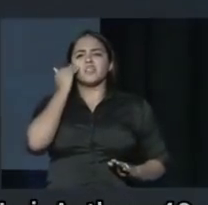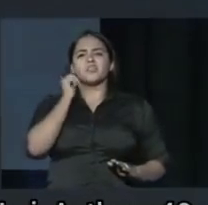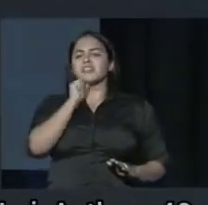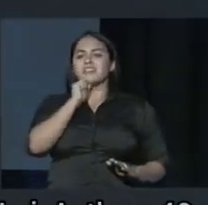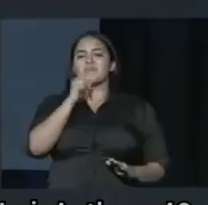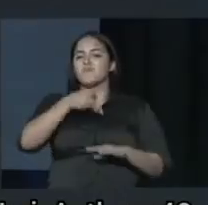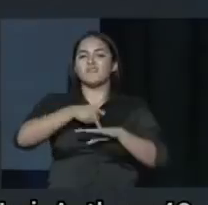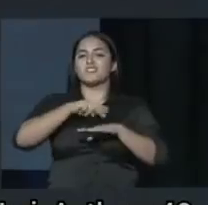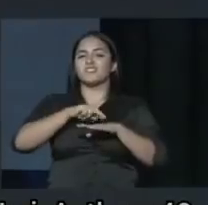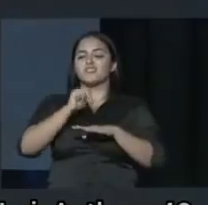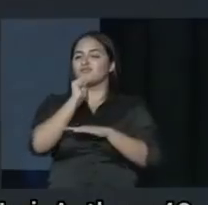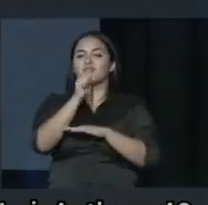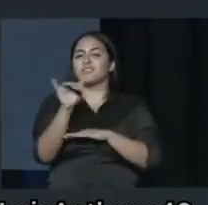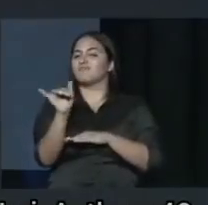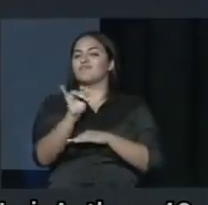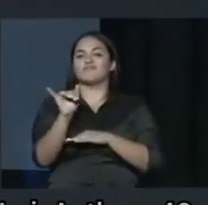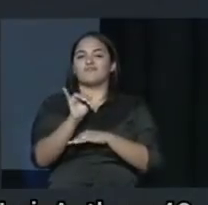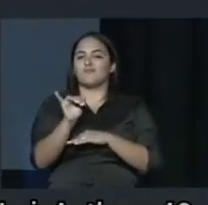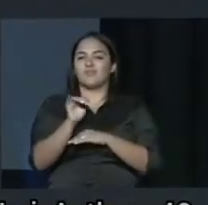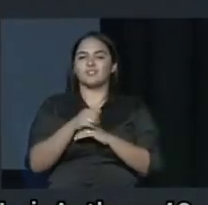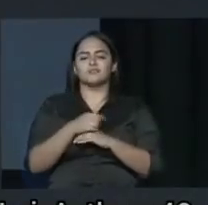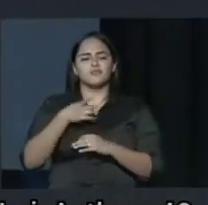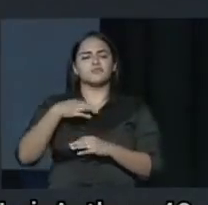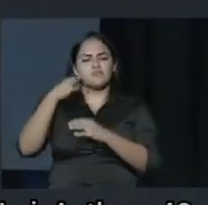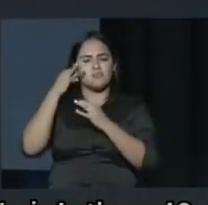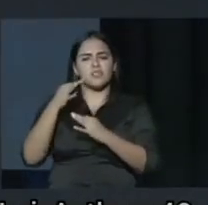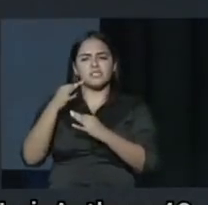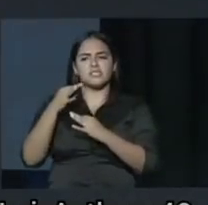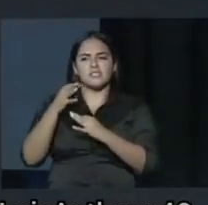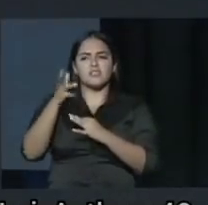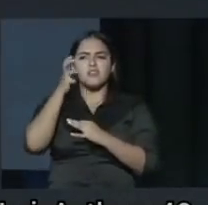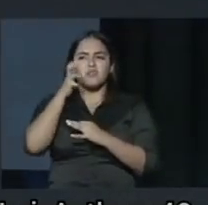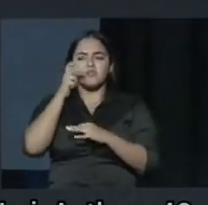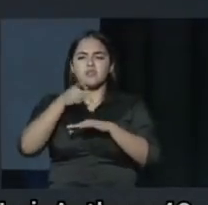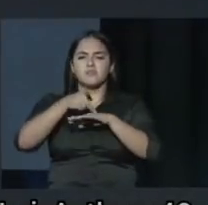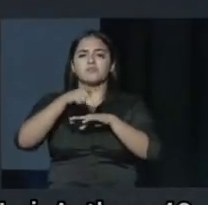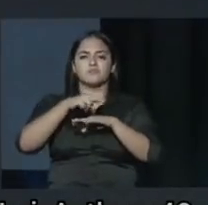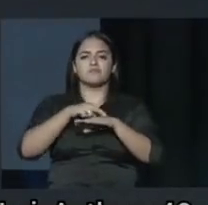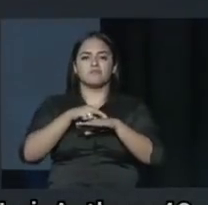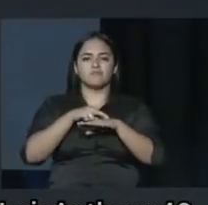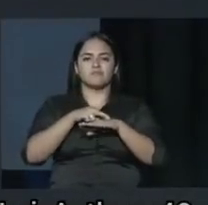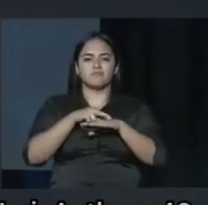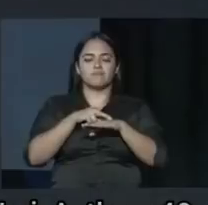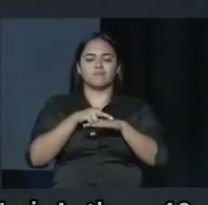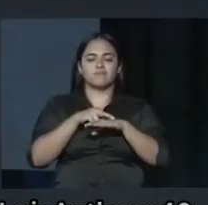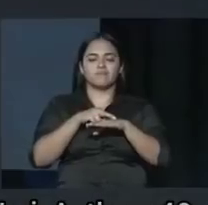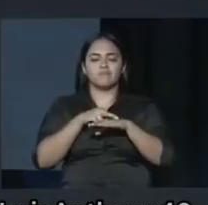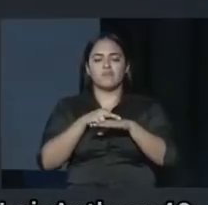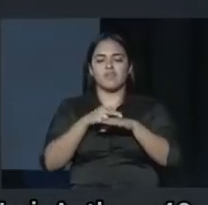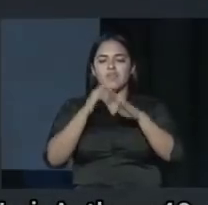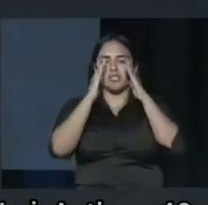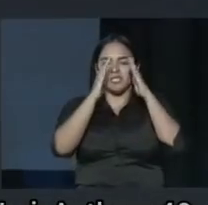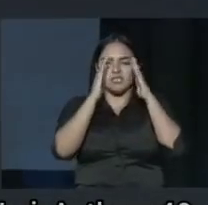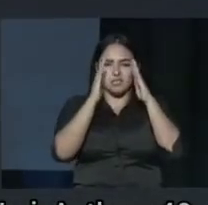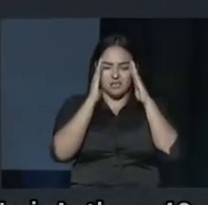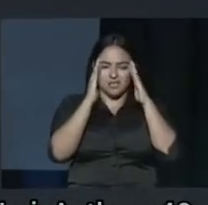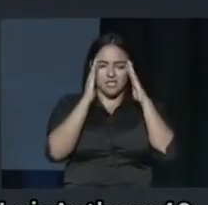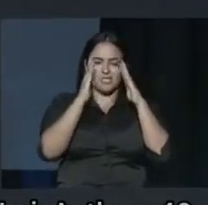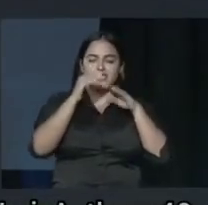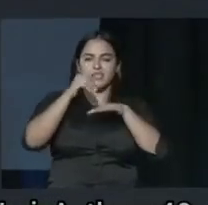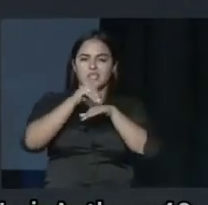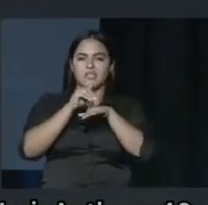Rico, decidí escuchar al pueblo, auscultar lo que quiere y validar el llamado que he recibido para regresar